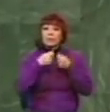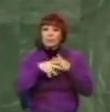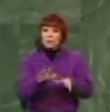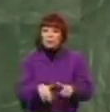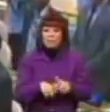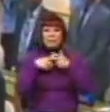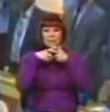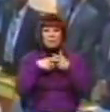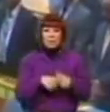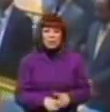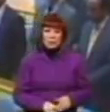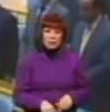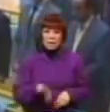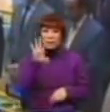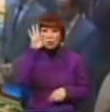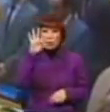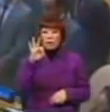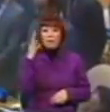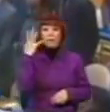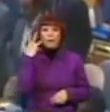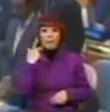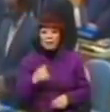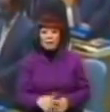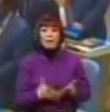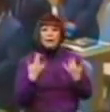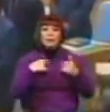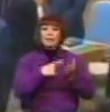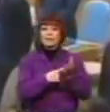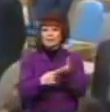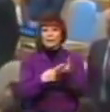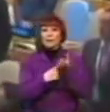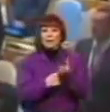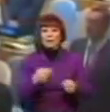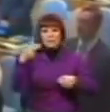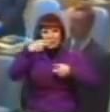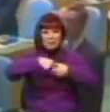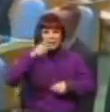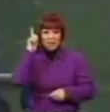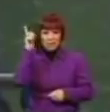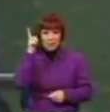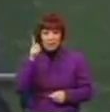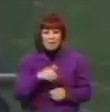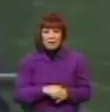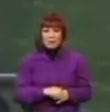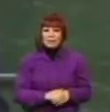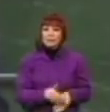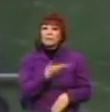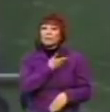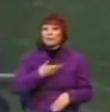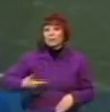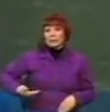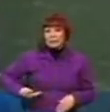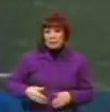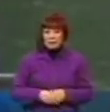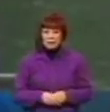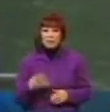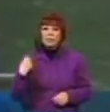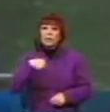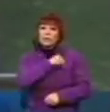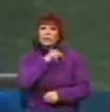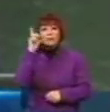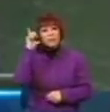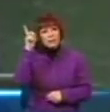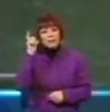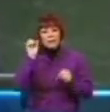el primero de 9 días de debate general en el que participarán los líderes y jefes de Estado. Una vez más, nuestros líderes podrán escuchar y